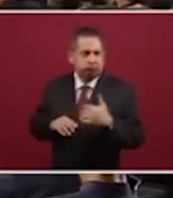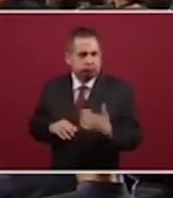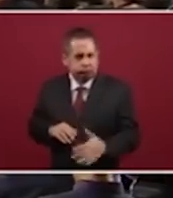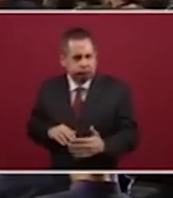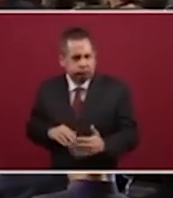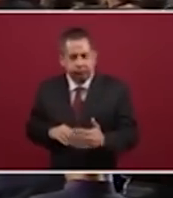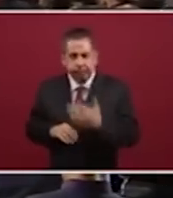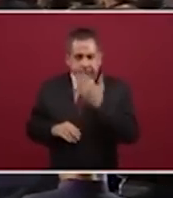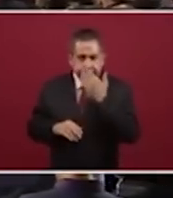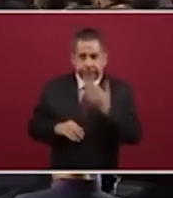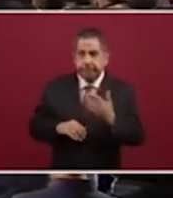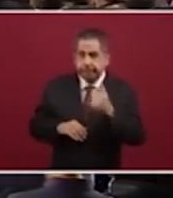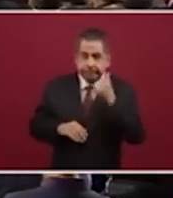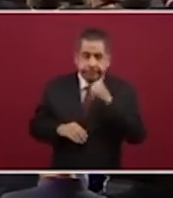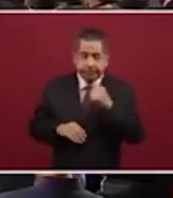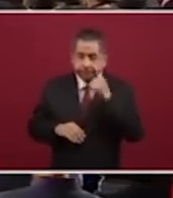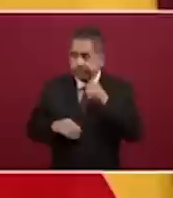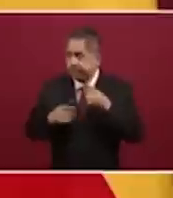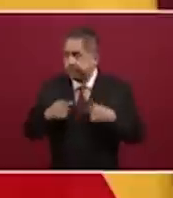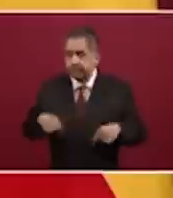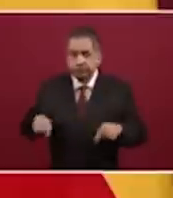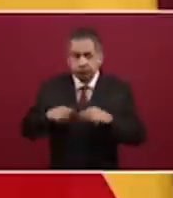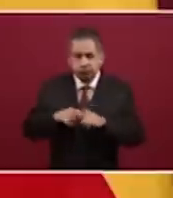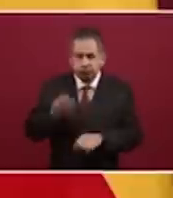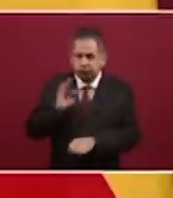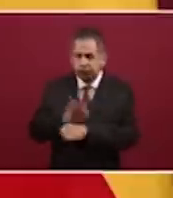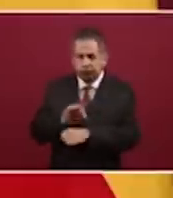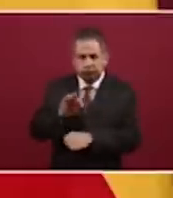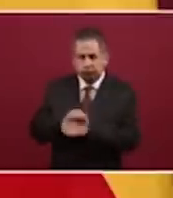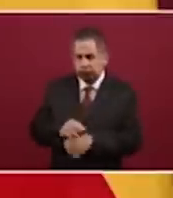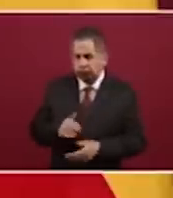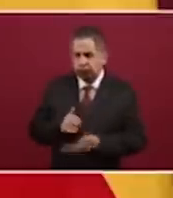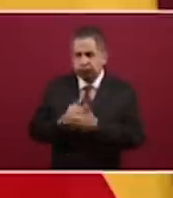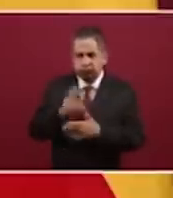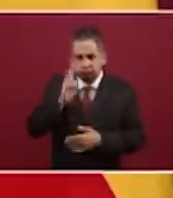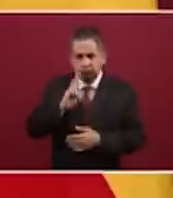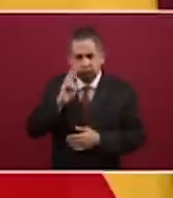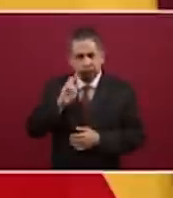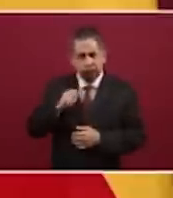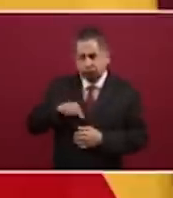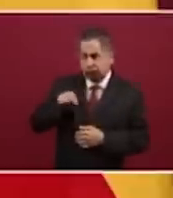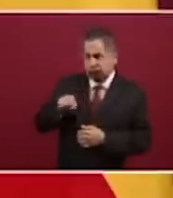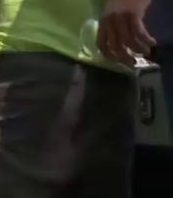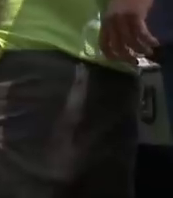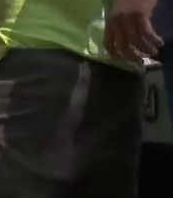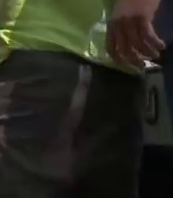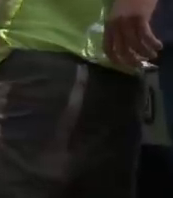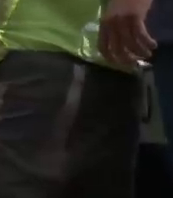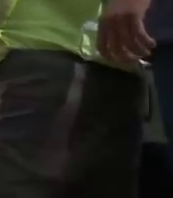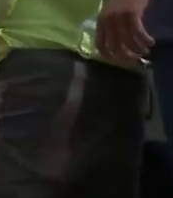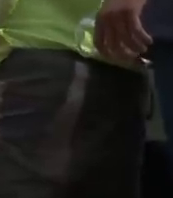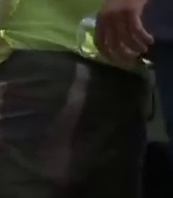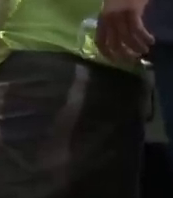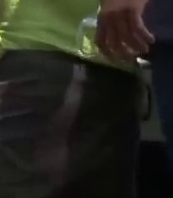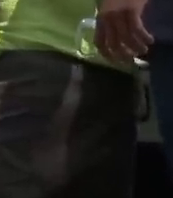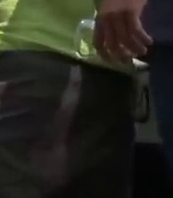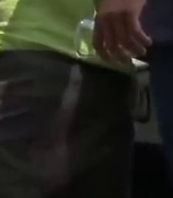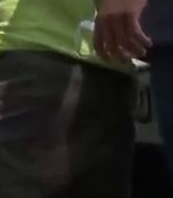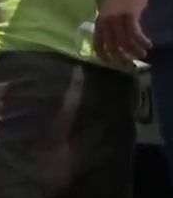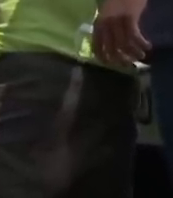Siempre vamos nosotros a tratar con respeto y vamos a dar